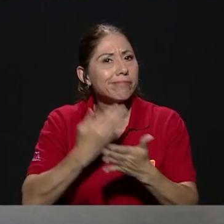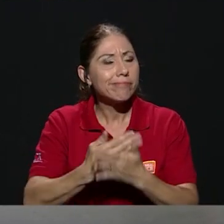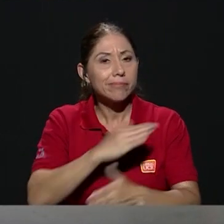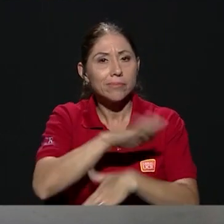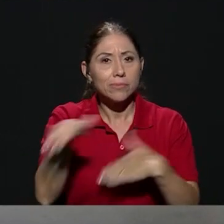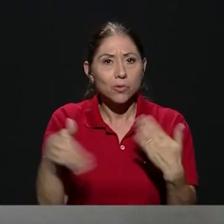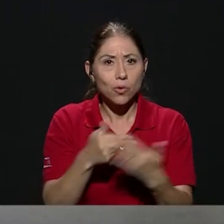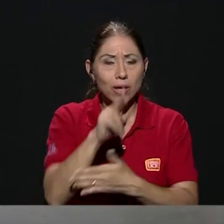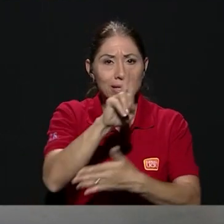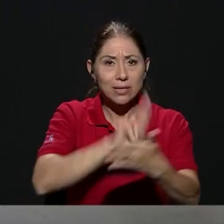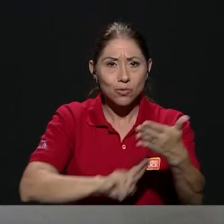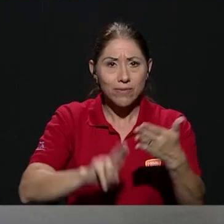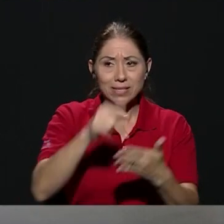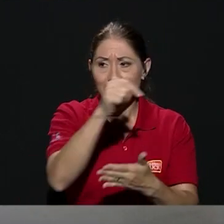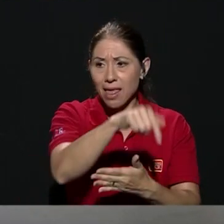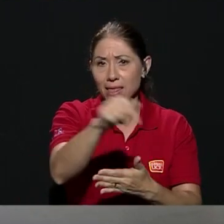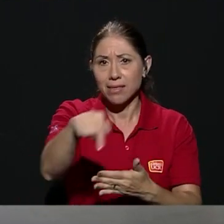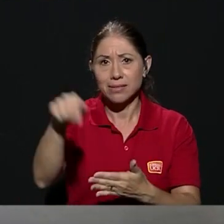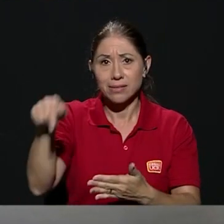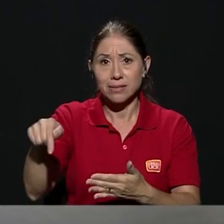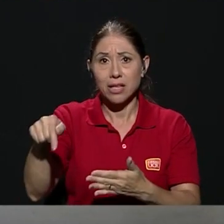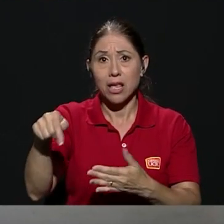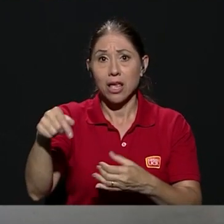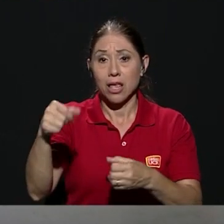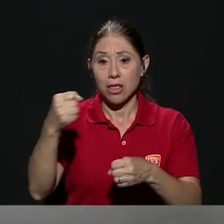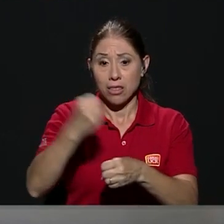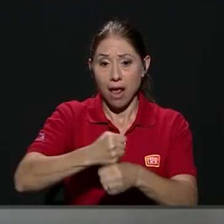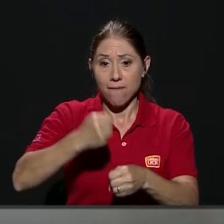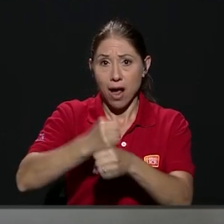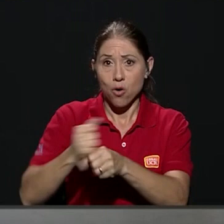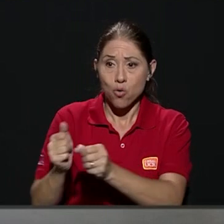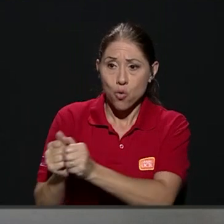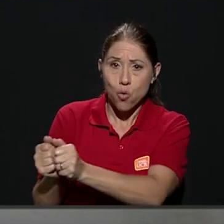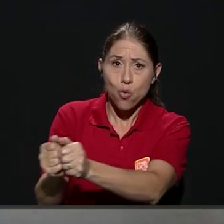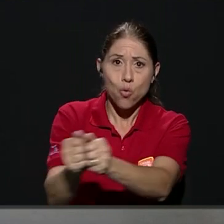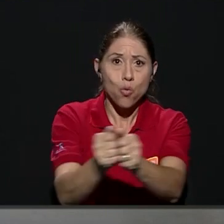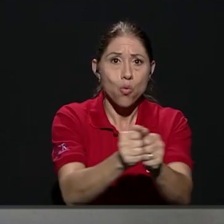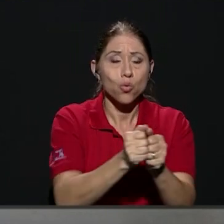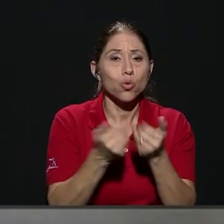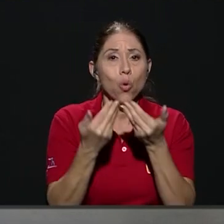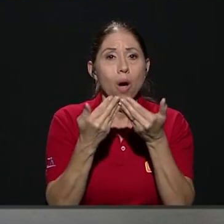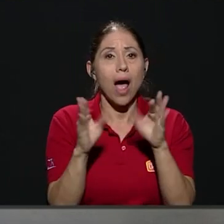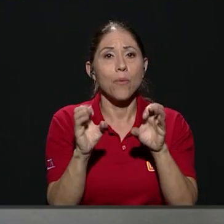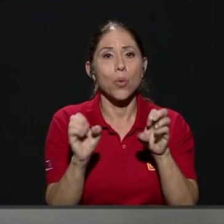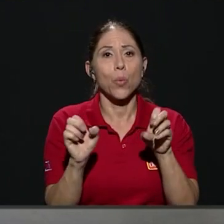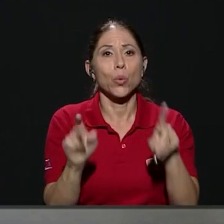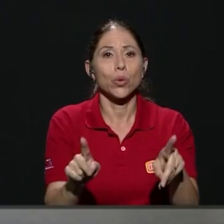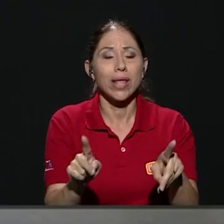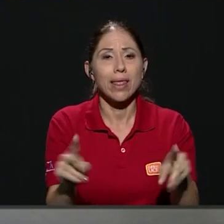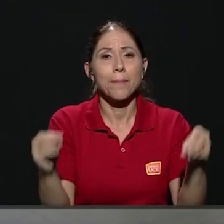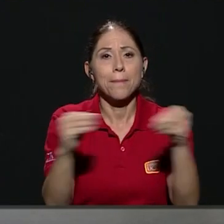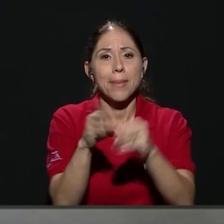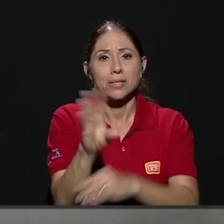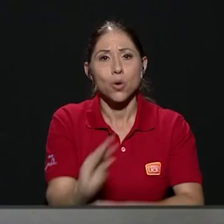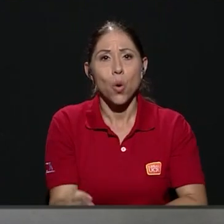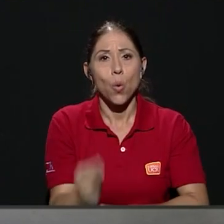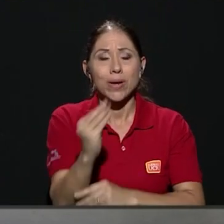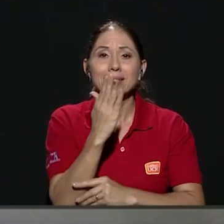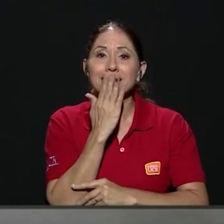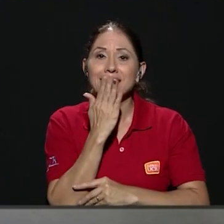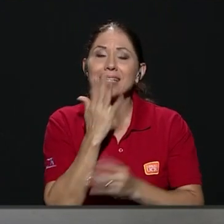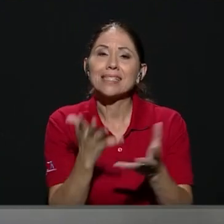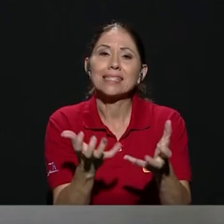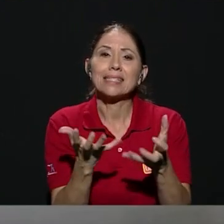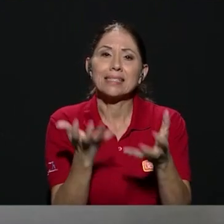evidente, ¿verdad?, cómo todo este trabajo conjunto ha abierto la puerta a cada vez más y más jóvenes de territorio indígena